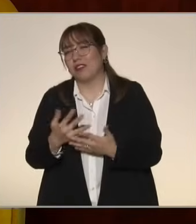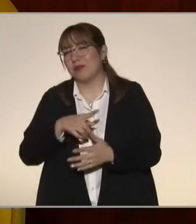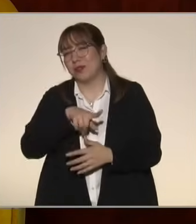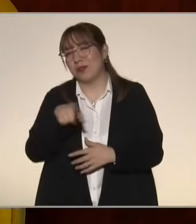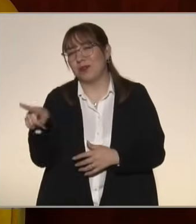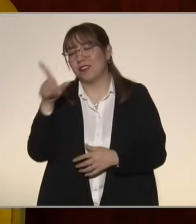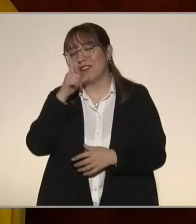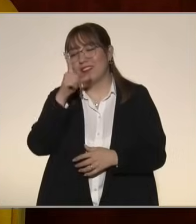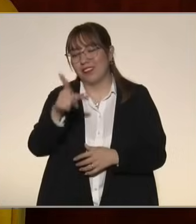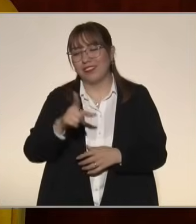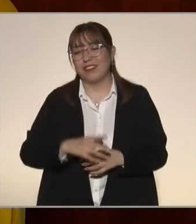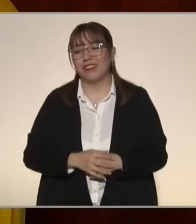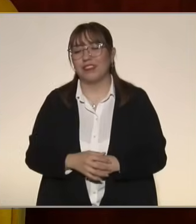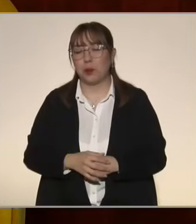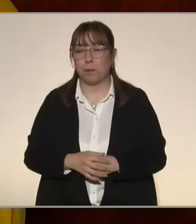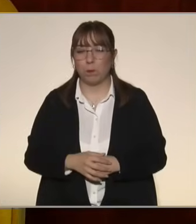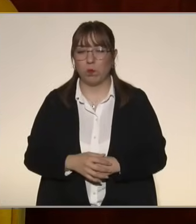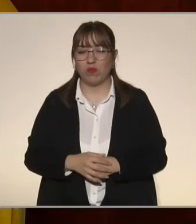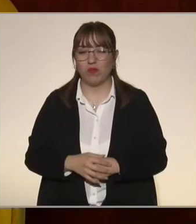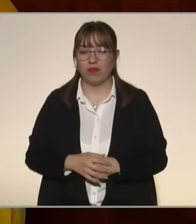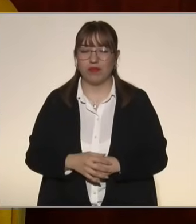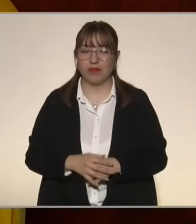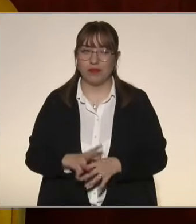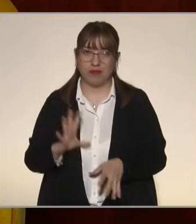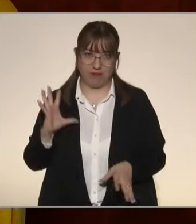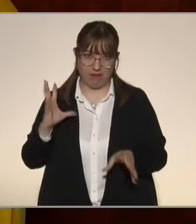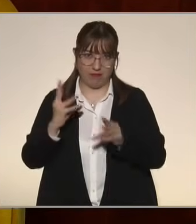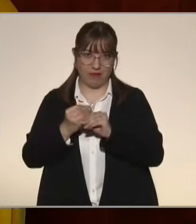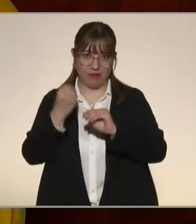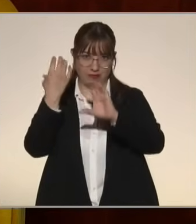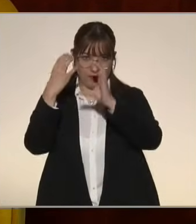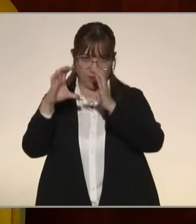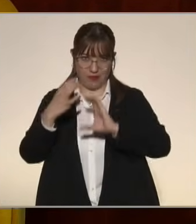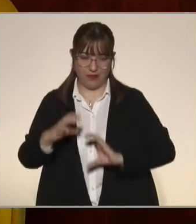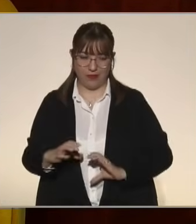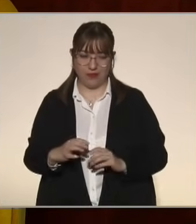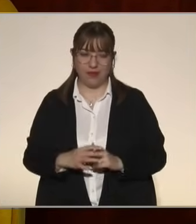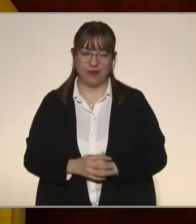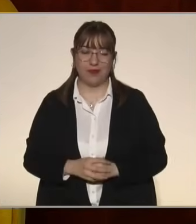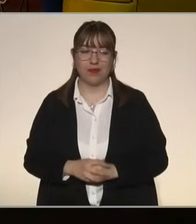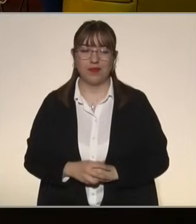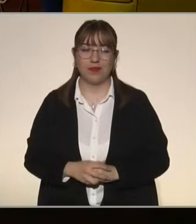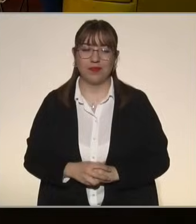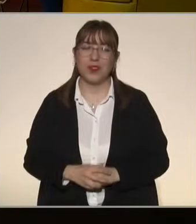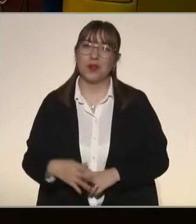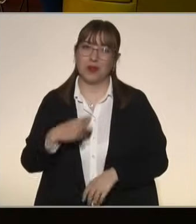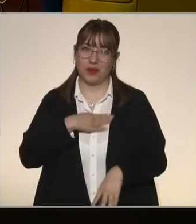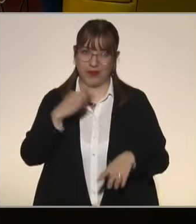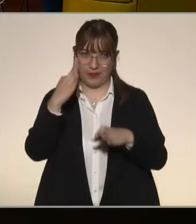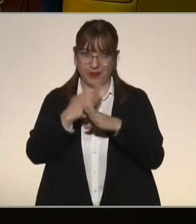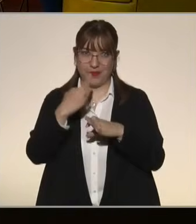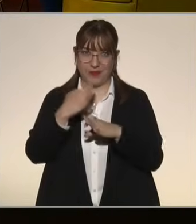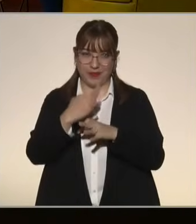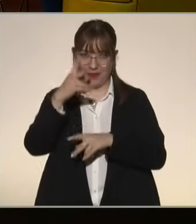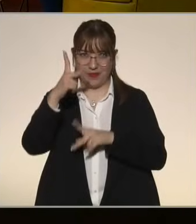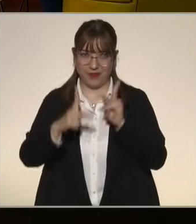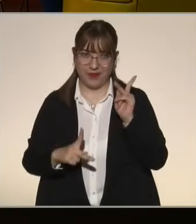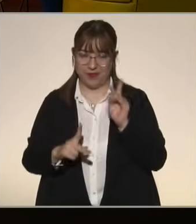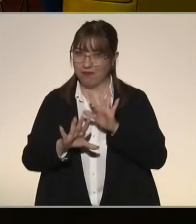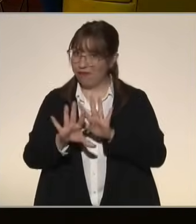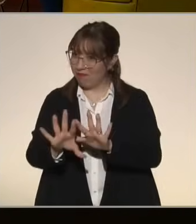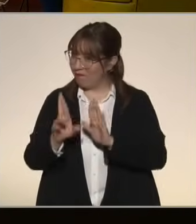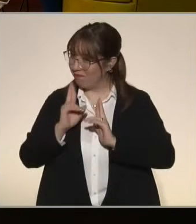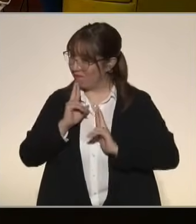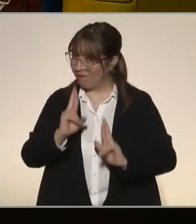nuestros especialistas, Cris, de todo lo que los comentarios nos están dando a entender? Claro. Pues mira, vamos a ir a un corte, entonces prefiero ahorita no darles